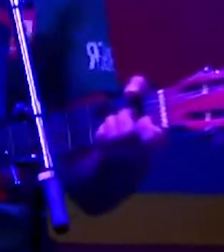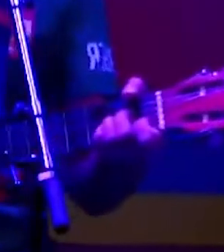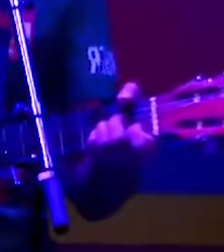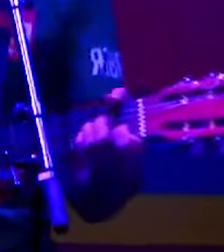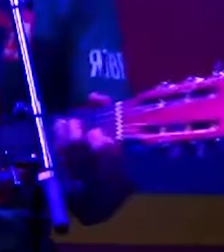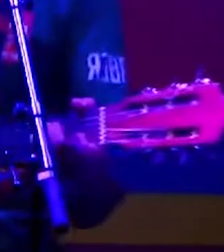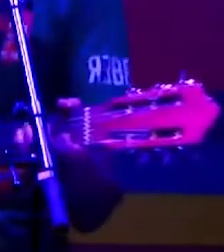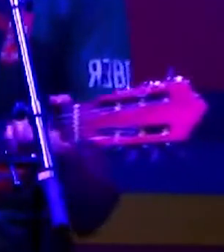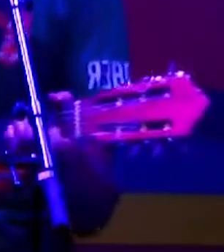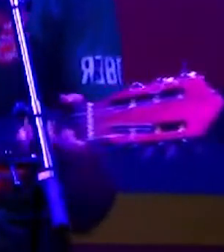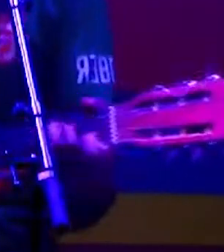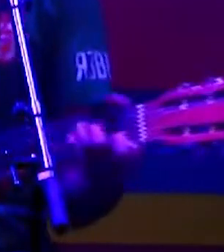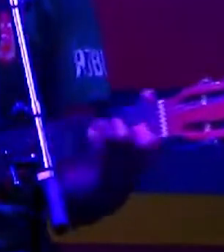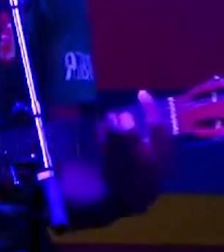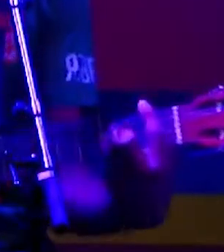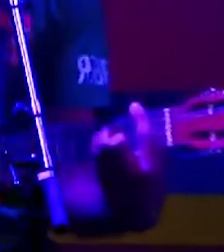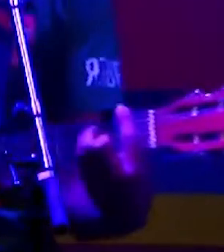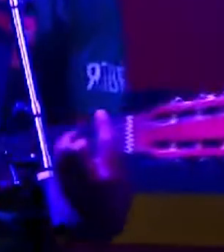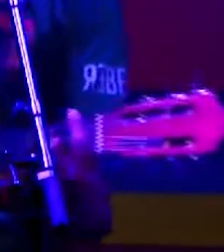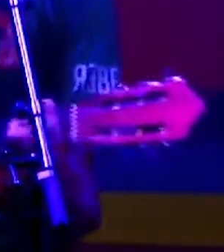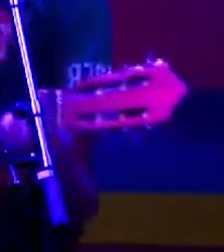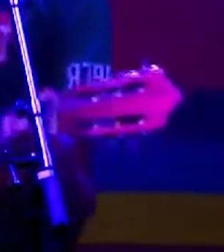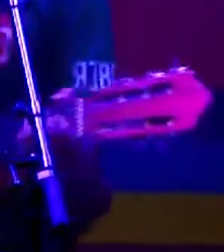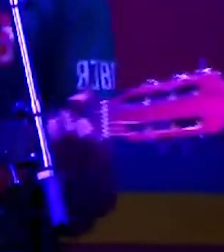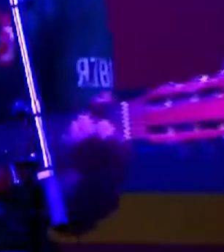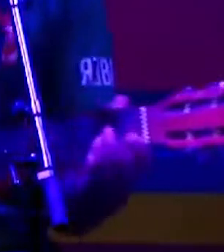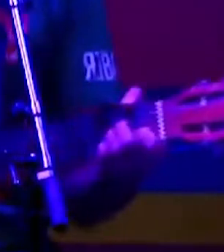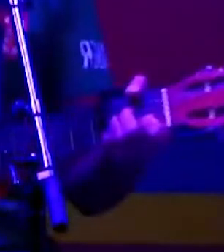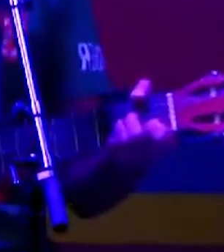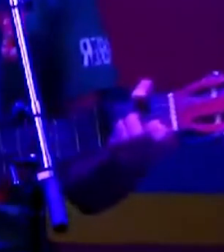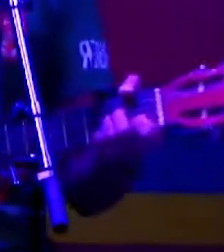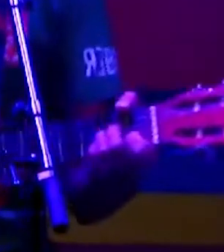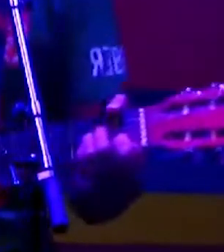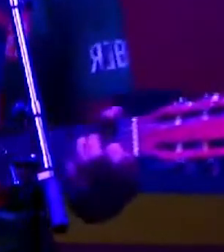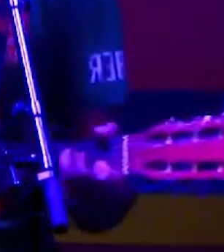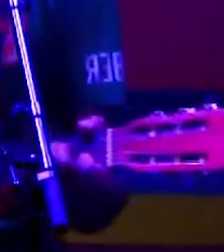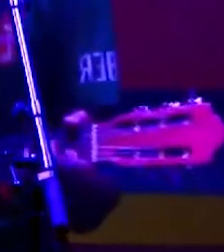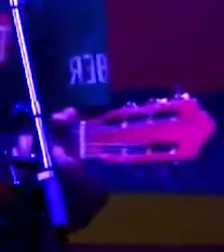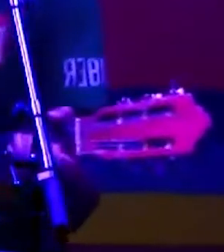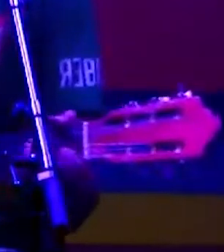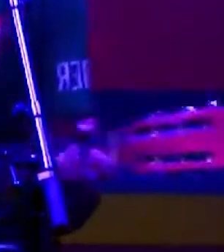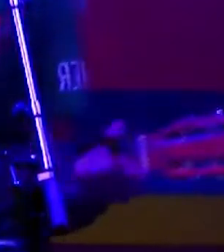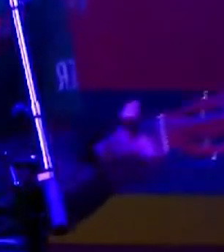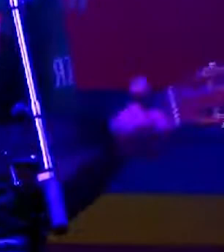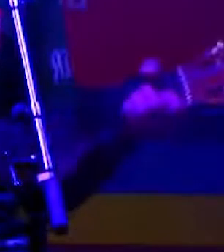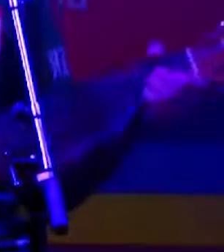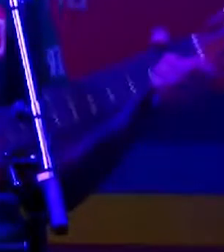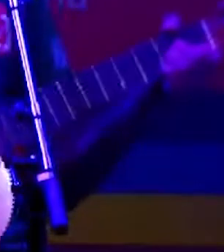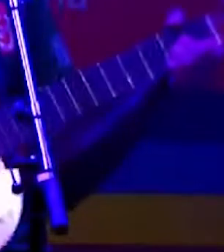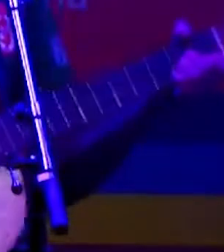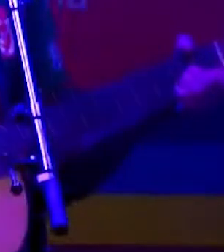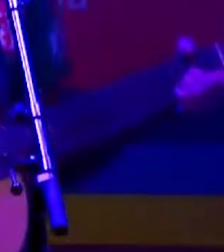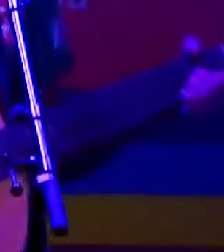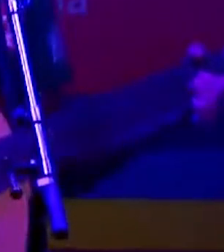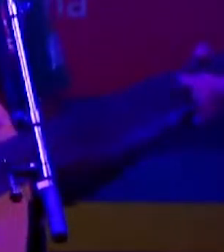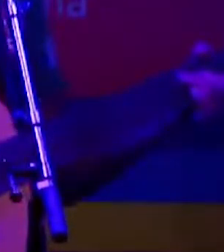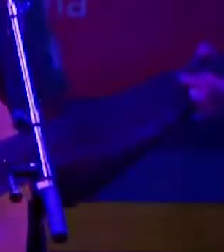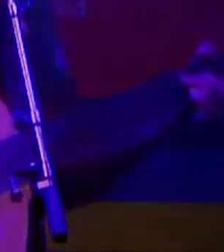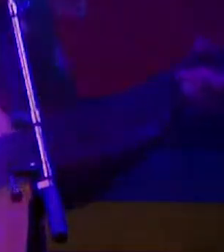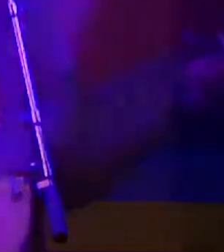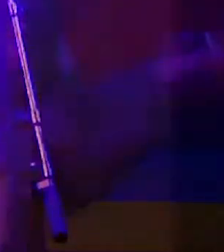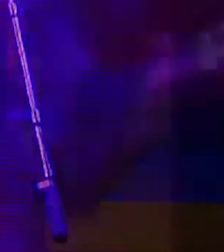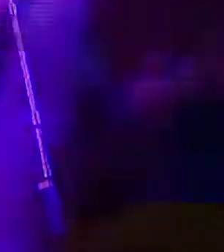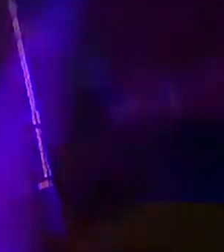la vida no hay tutías ni tutorial para crecer. ¡Qué guaso!